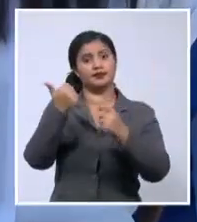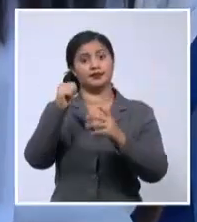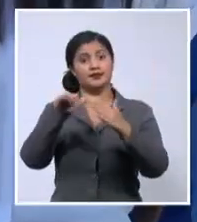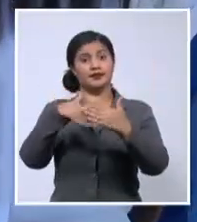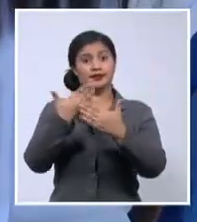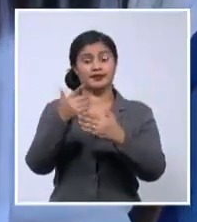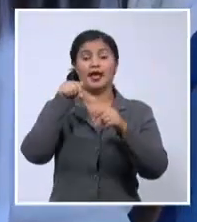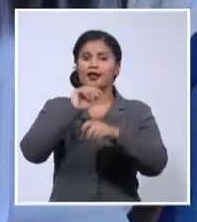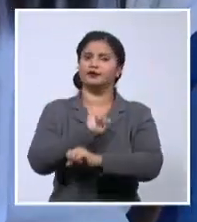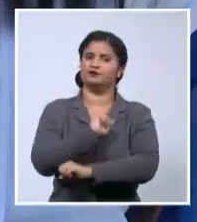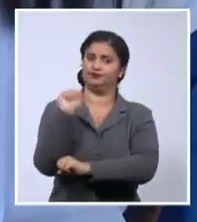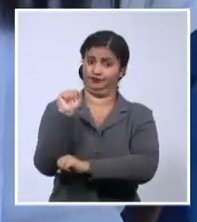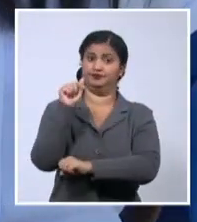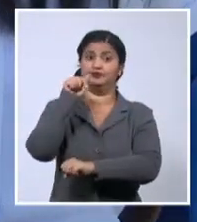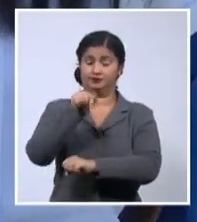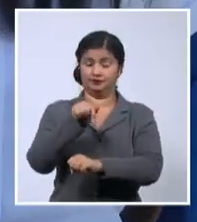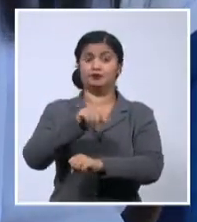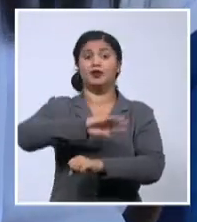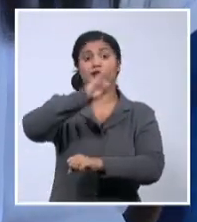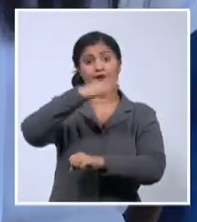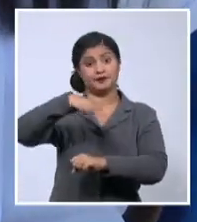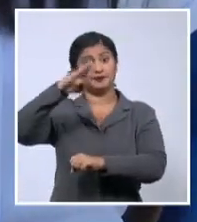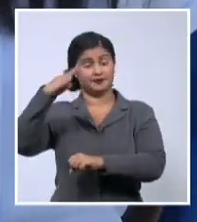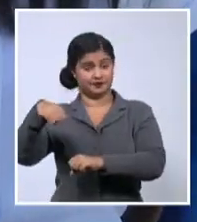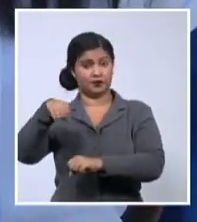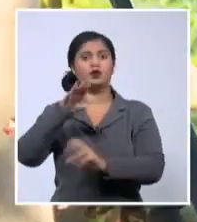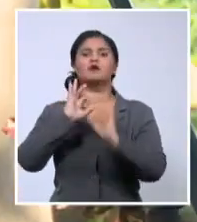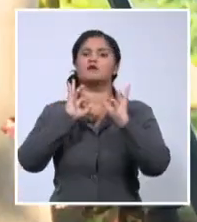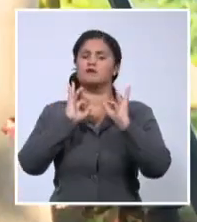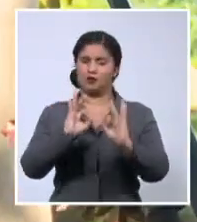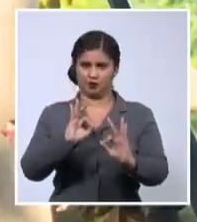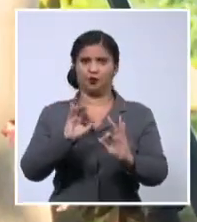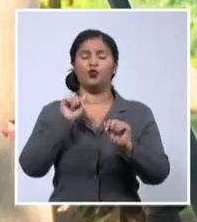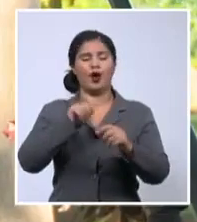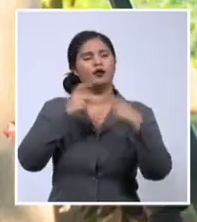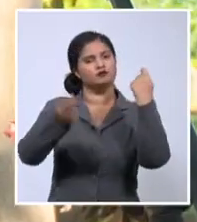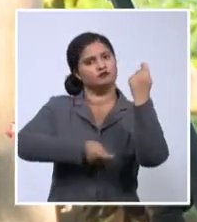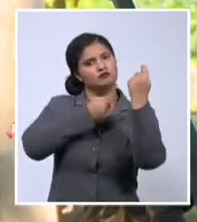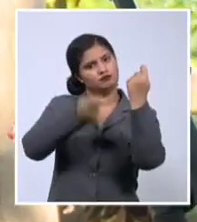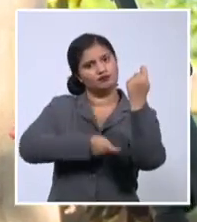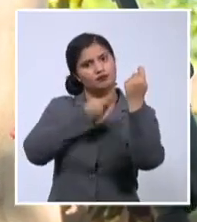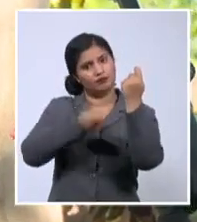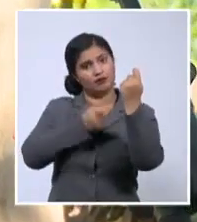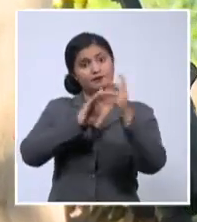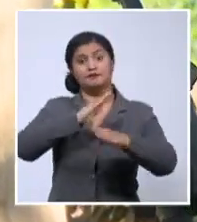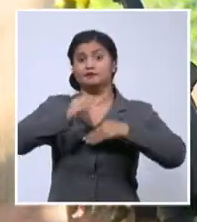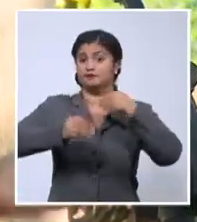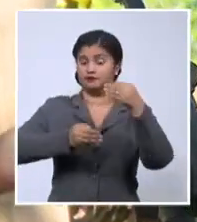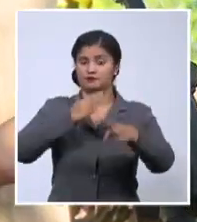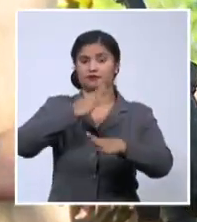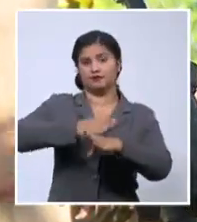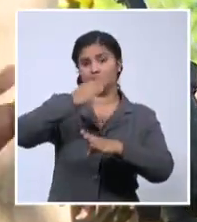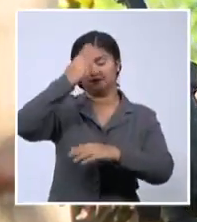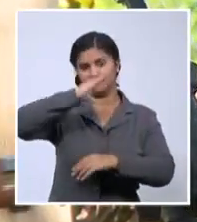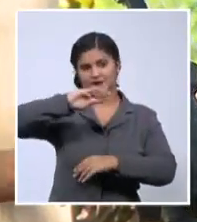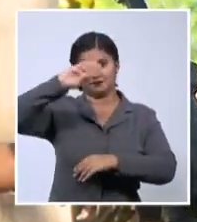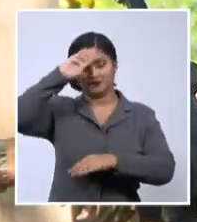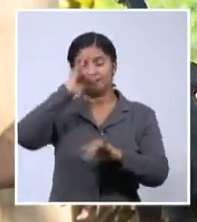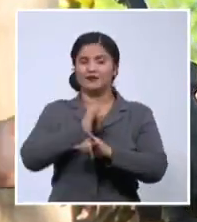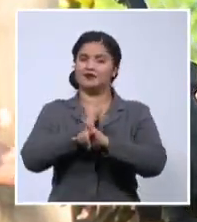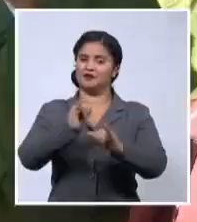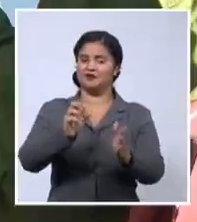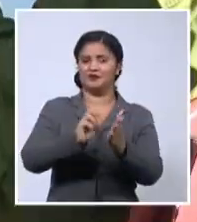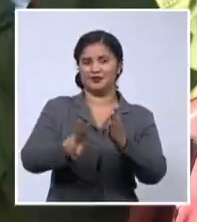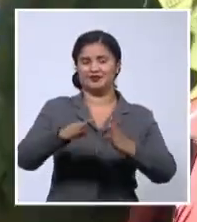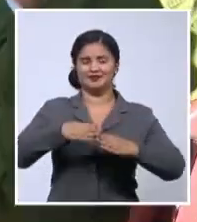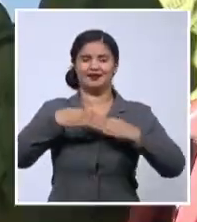Sierra Maestra por abrir las puertas del llano en la ofensiva final hacia Santiago de Cuba. Desde